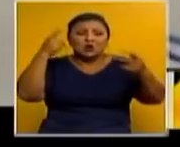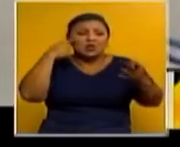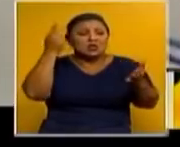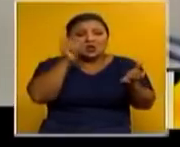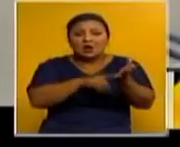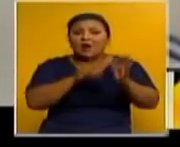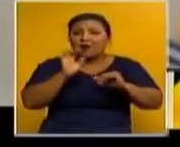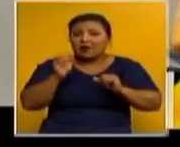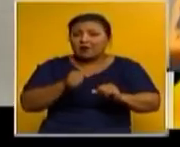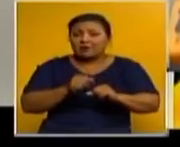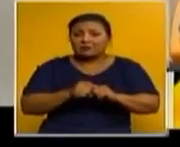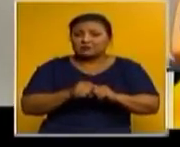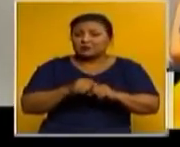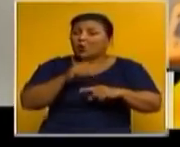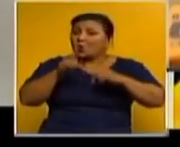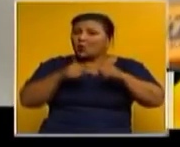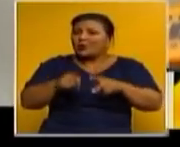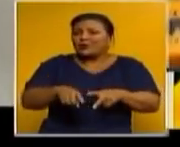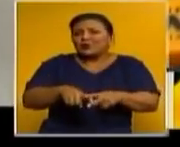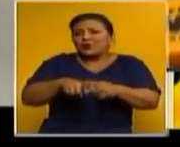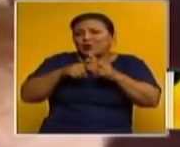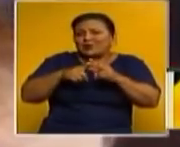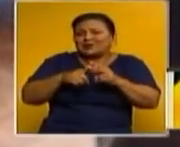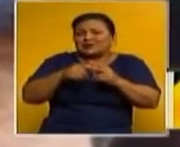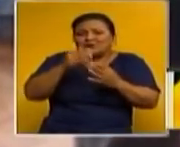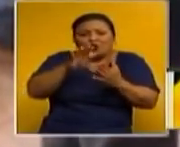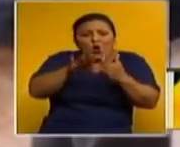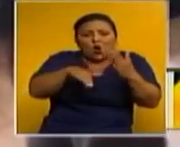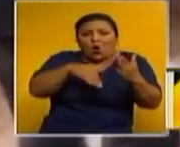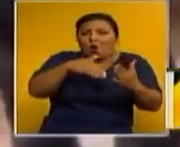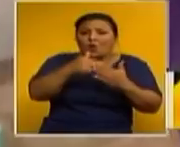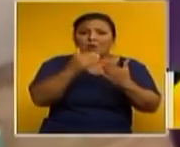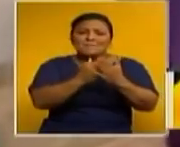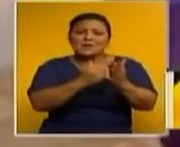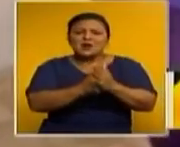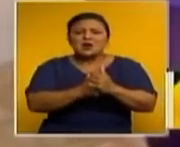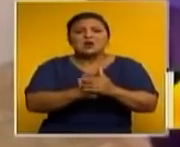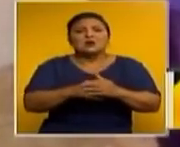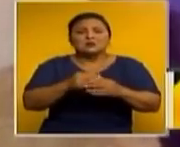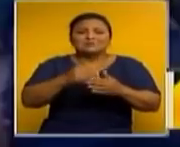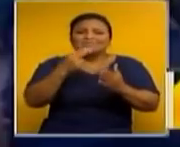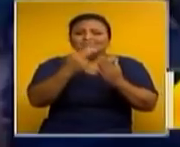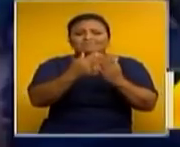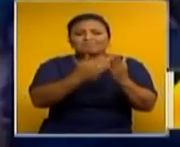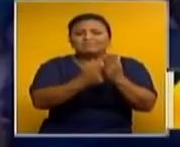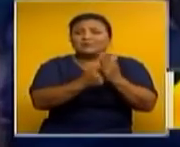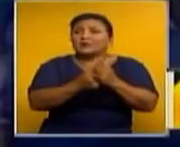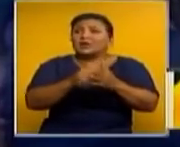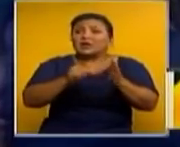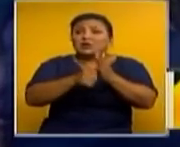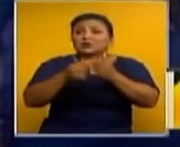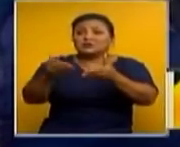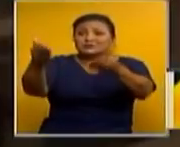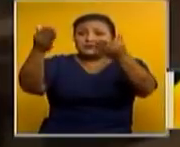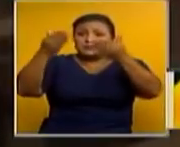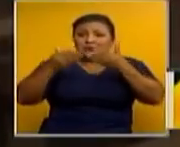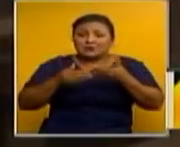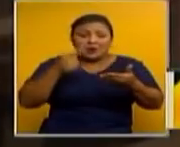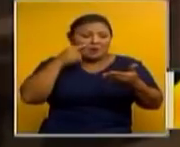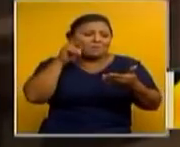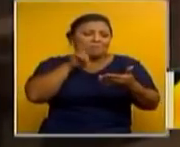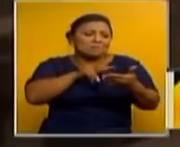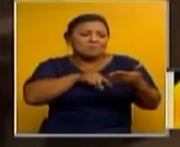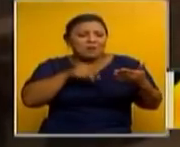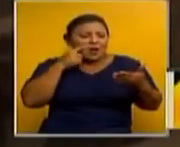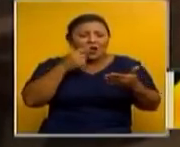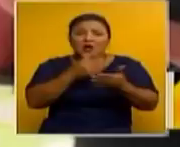Cuando comenzamos un proceso, decimos, hasta esta fecha tenemos el registro que nos entrega el registro civil. Para este proceso, el 1